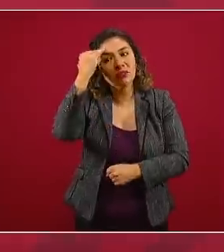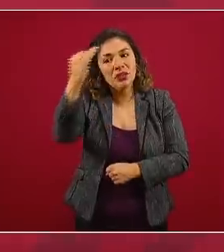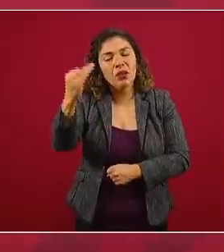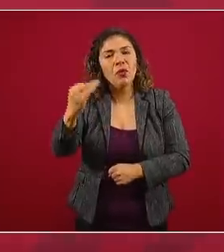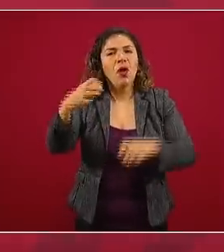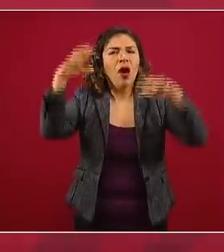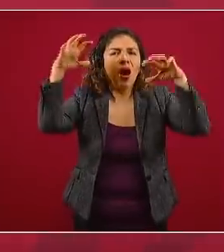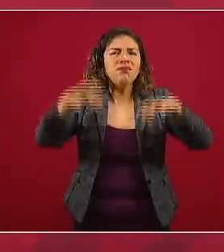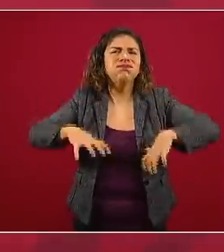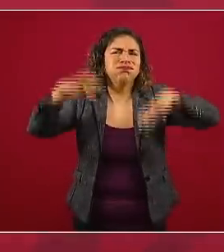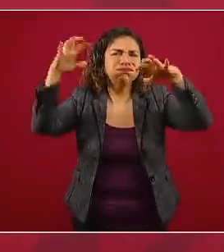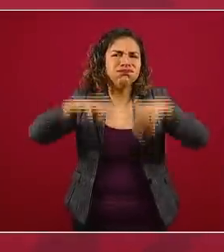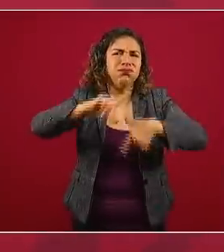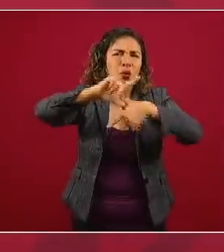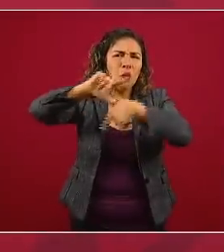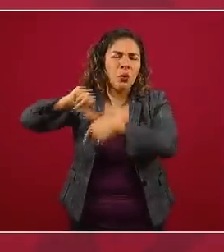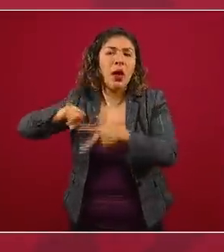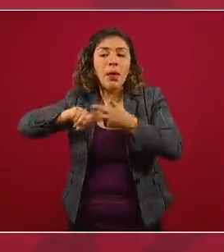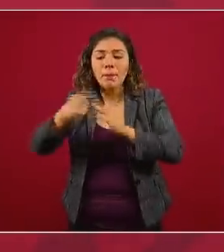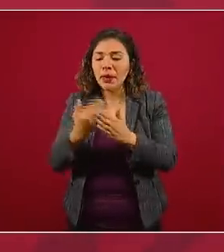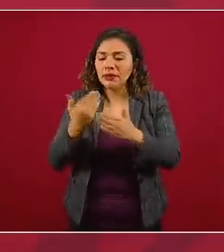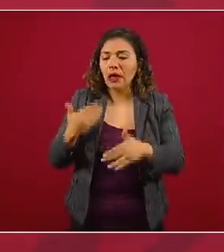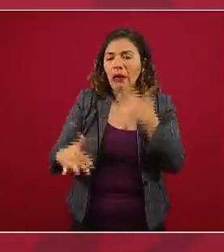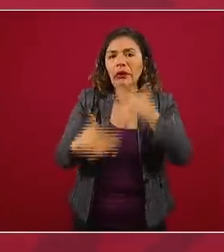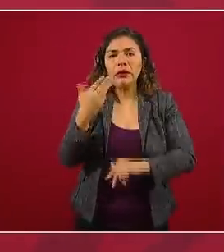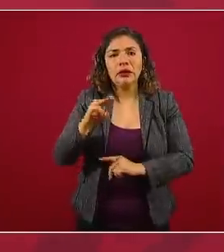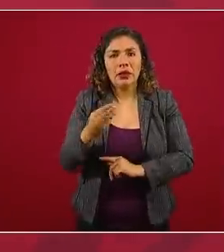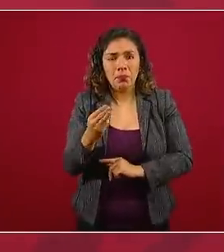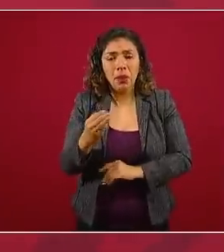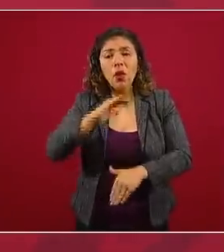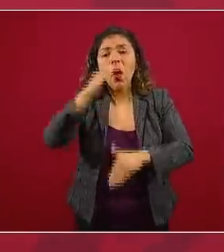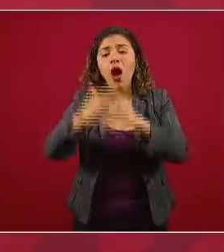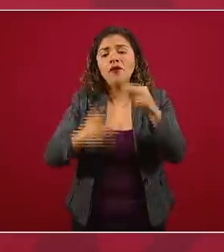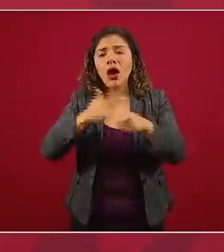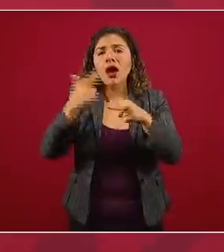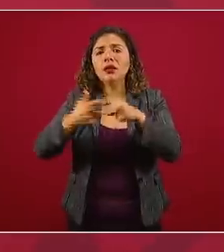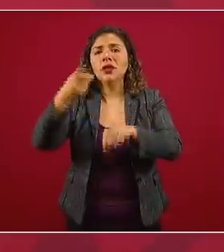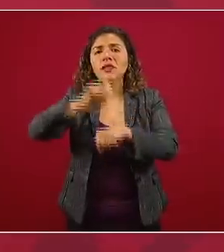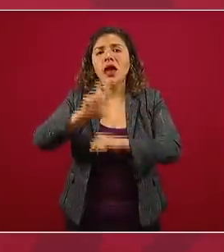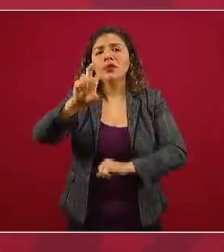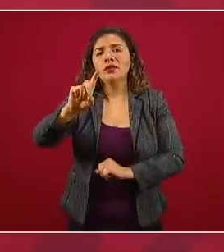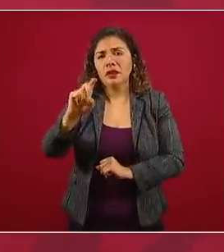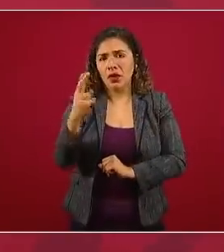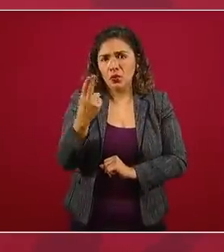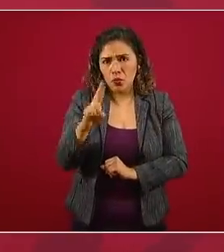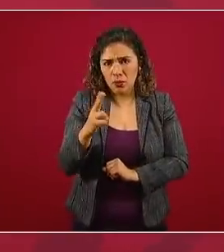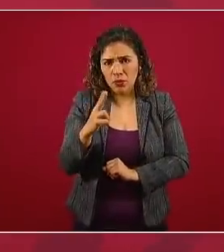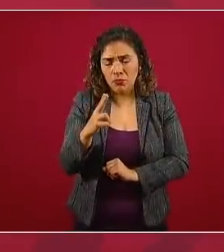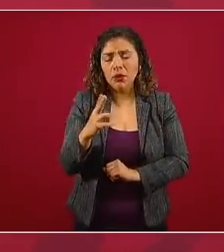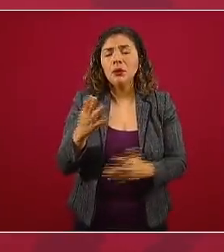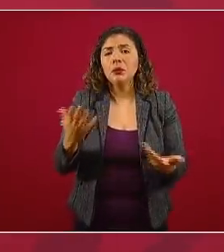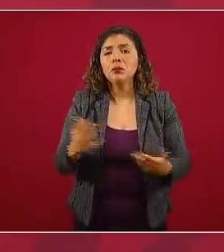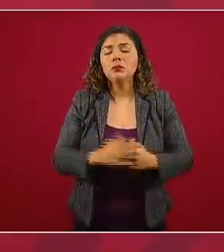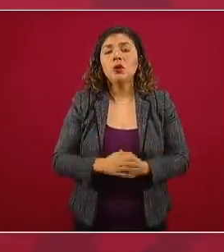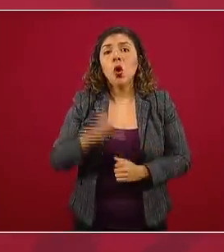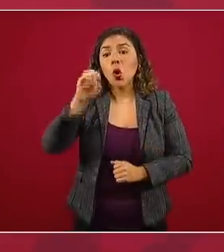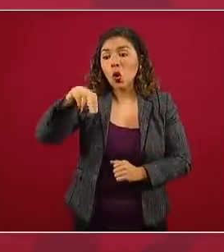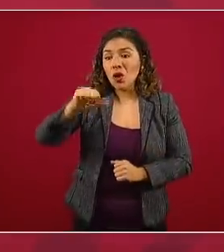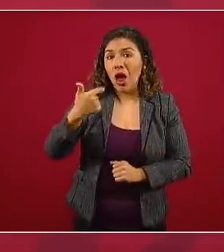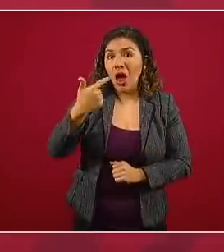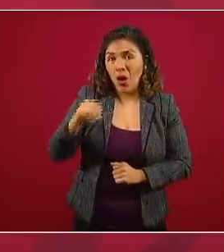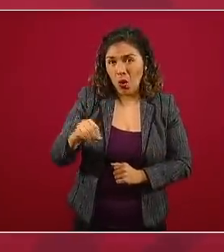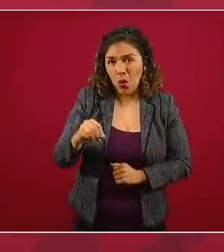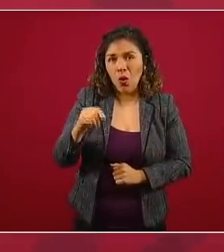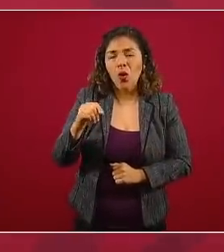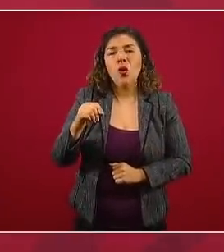ciclones tropicales y lluvias que arrancó el 15 de mayo terminará el 30 de noviembre la conago el servicio